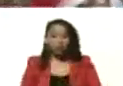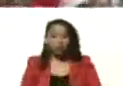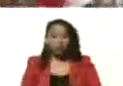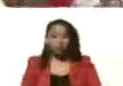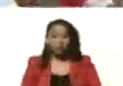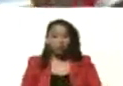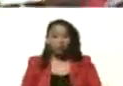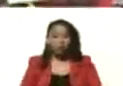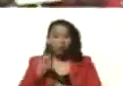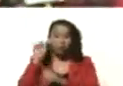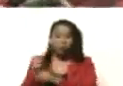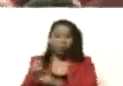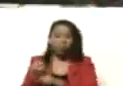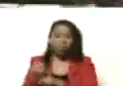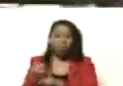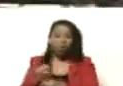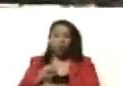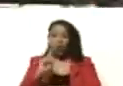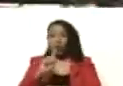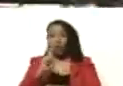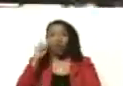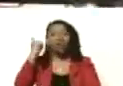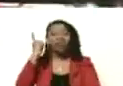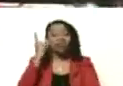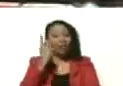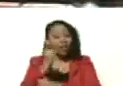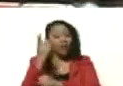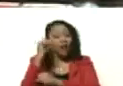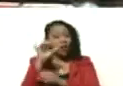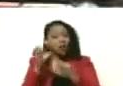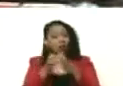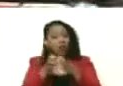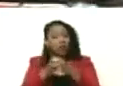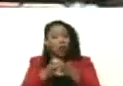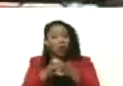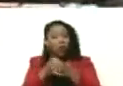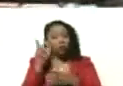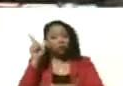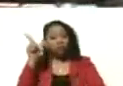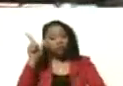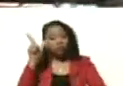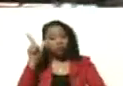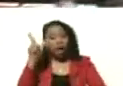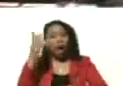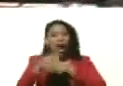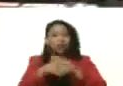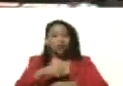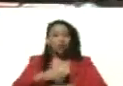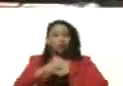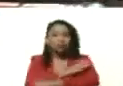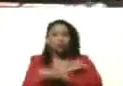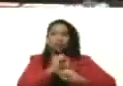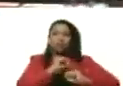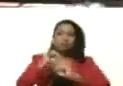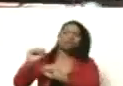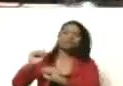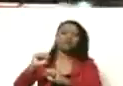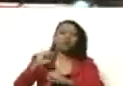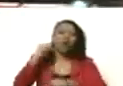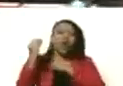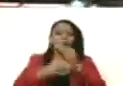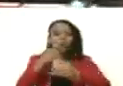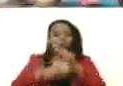al abandono. No, ahí debe estar el Partido Socialista Unido de Venezuela haciendo la oposición correspondiente, como se